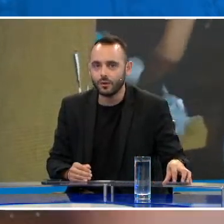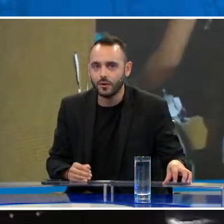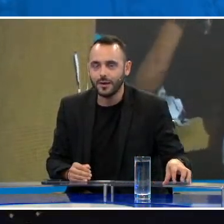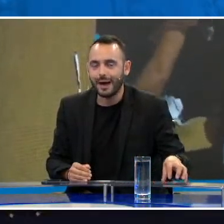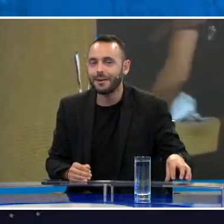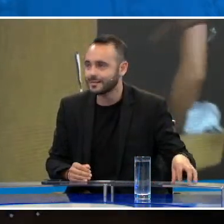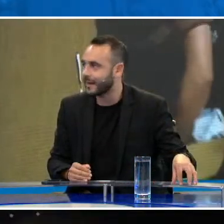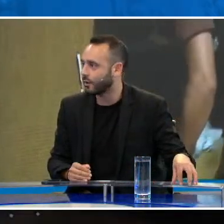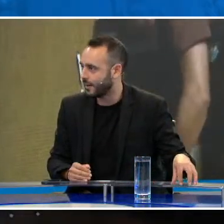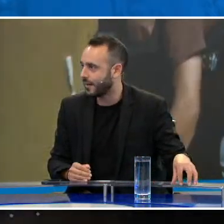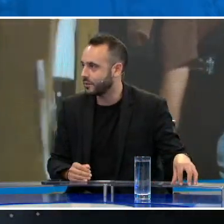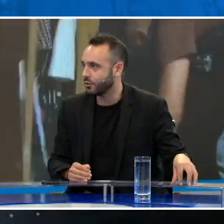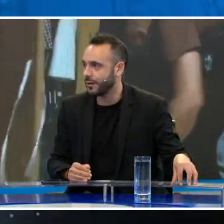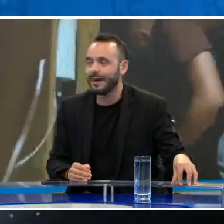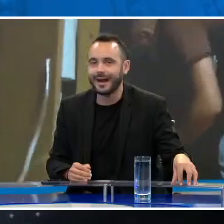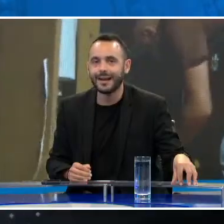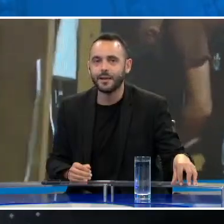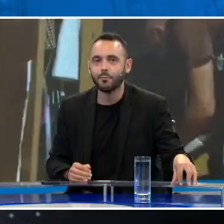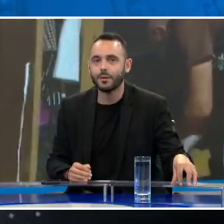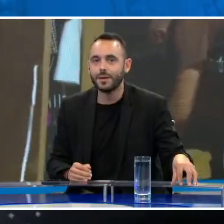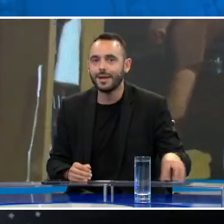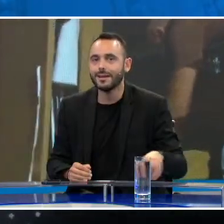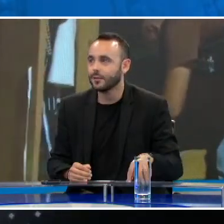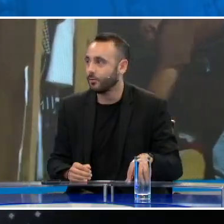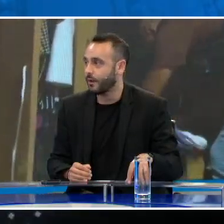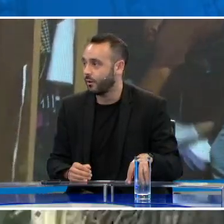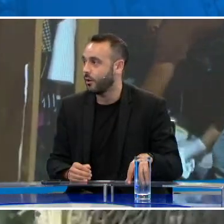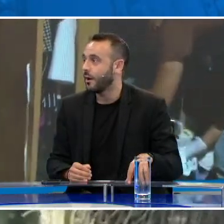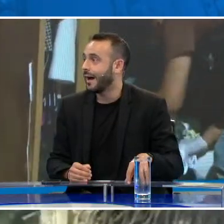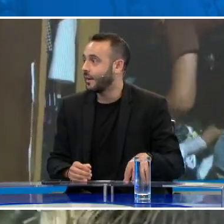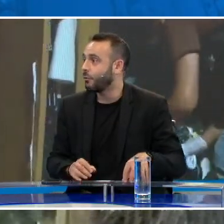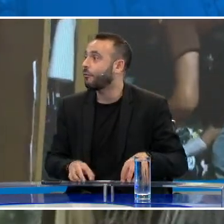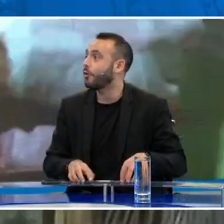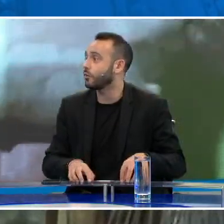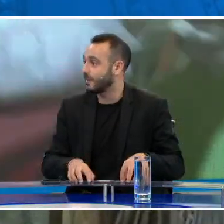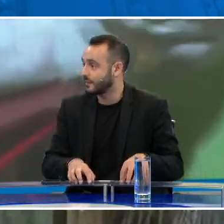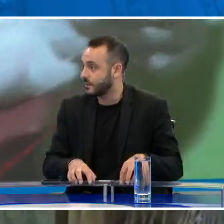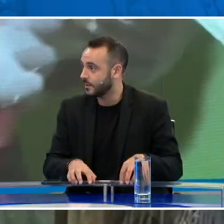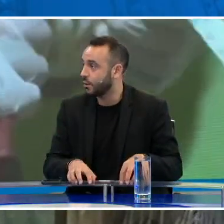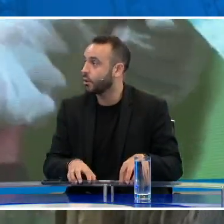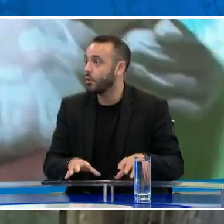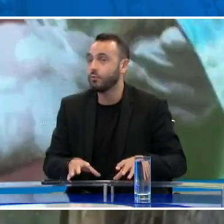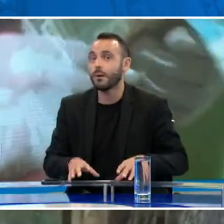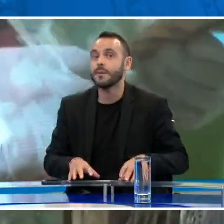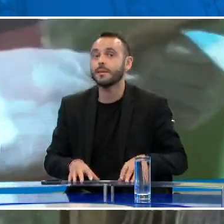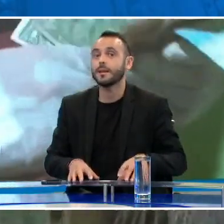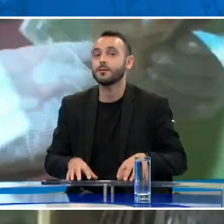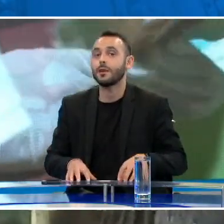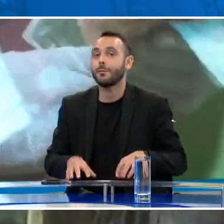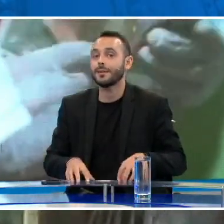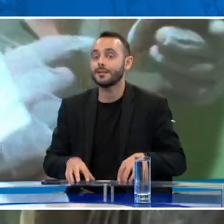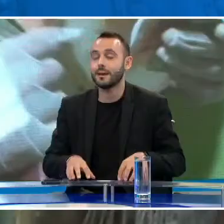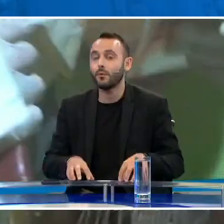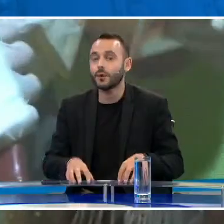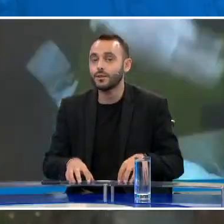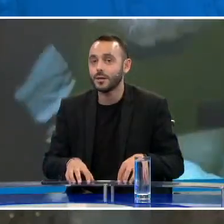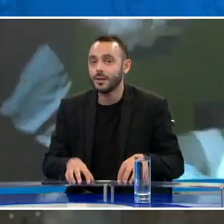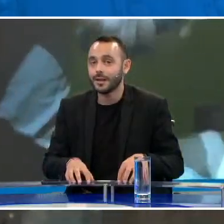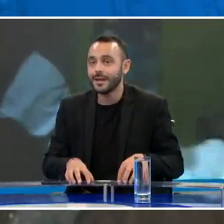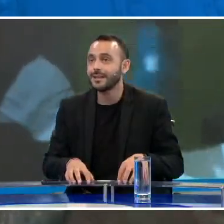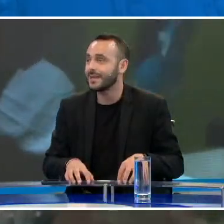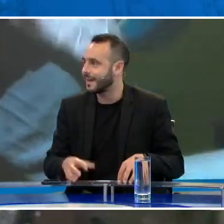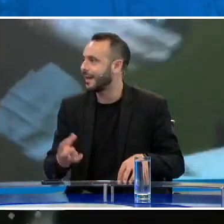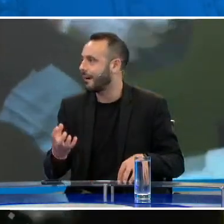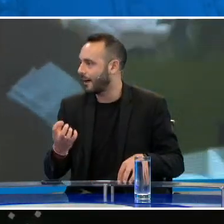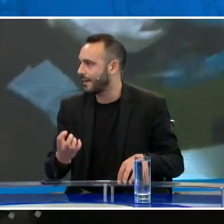querido avanzar con el hecho de bajar la edad de imputabilidad, y este gobierno ha ido a fondo en este sentido con una ministra de Seguridad, Patricia Bullrich,